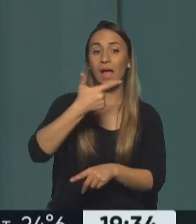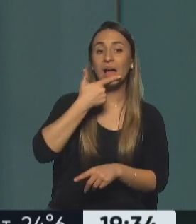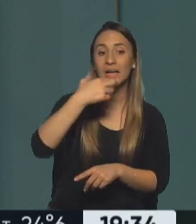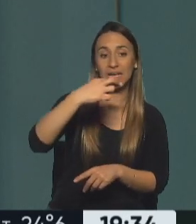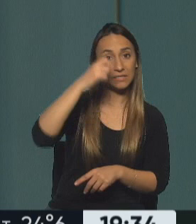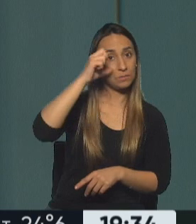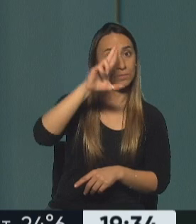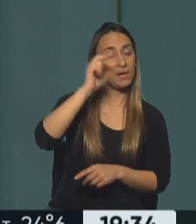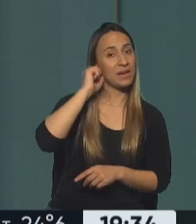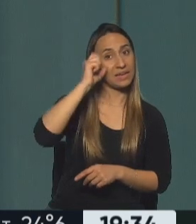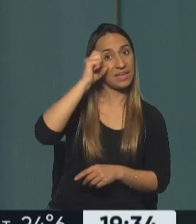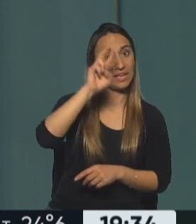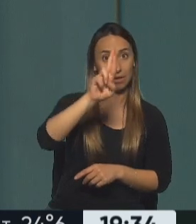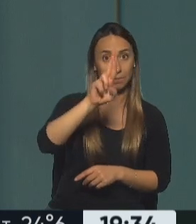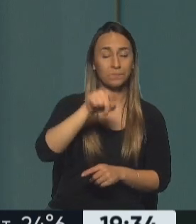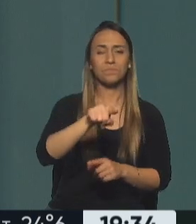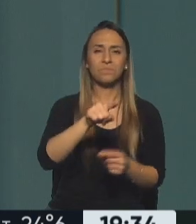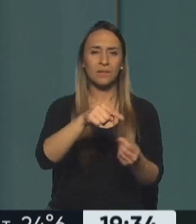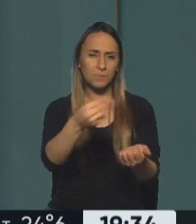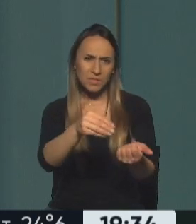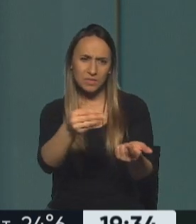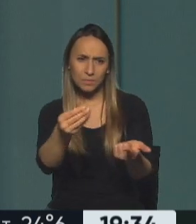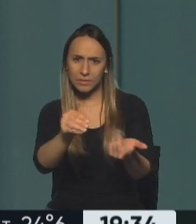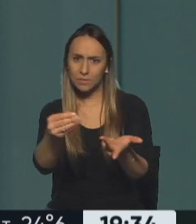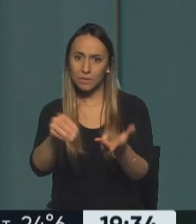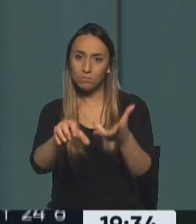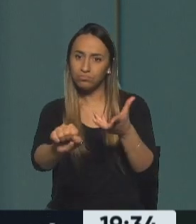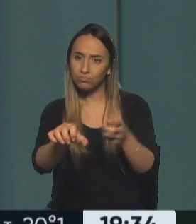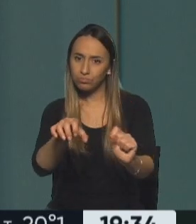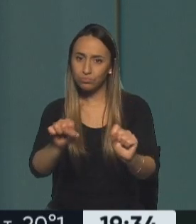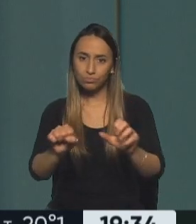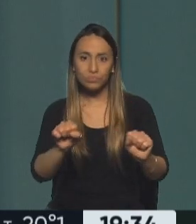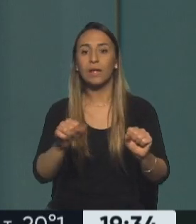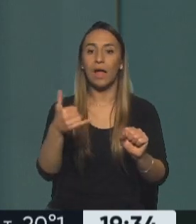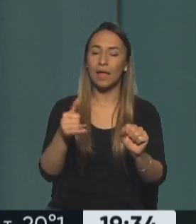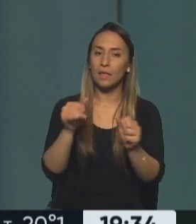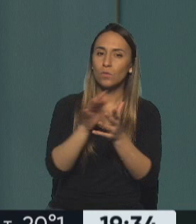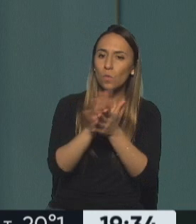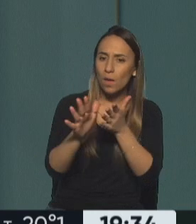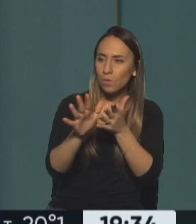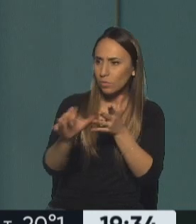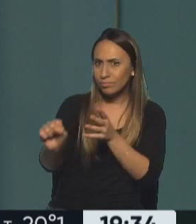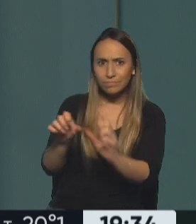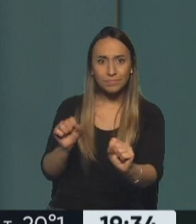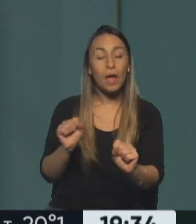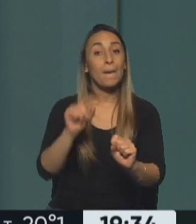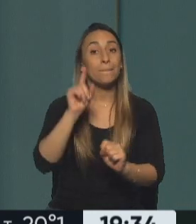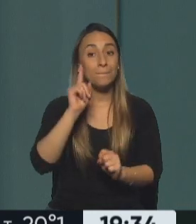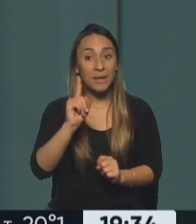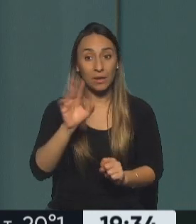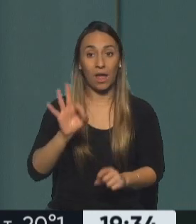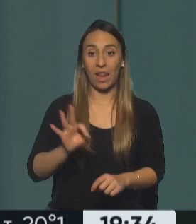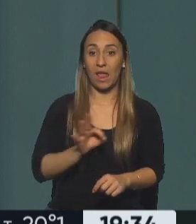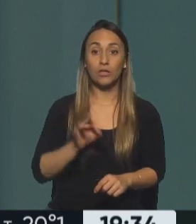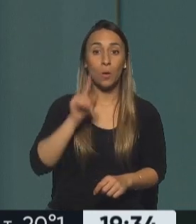van sumando definiciones, concretando las definiciones. Pero finalmente, principio del